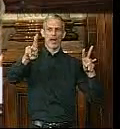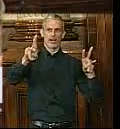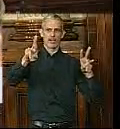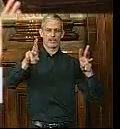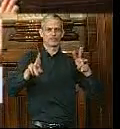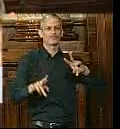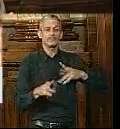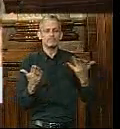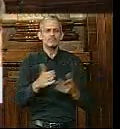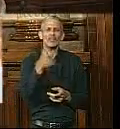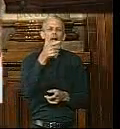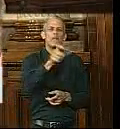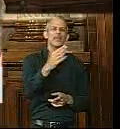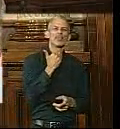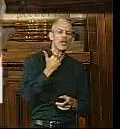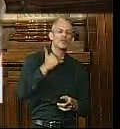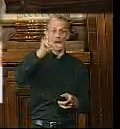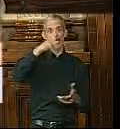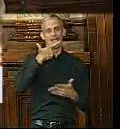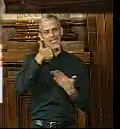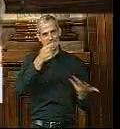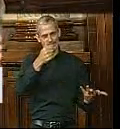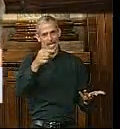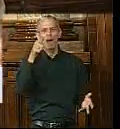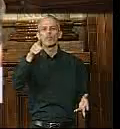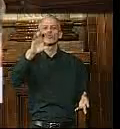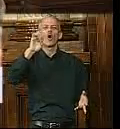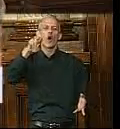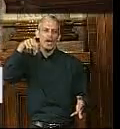www.videolibroslsa.org.ar. Videolibros, lengua de señas argentinas.